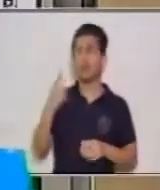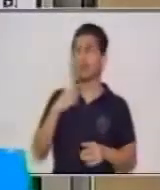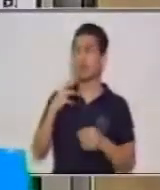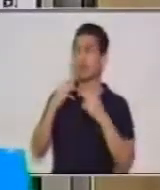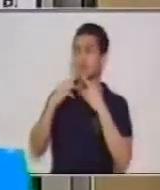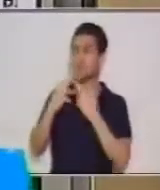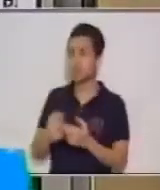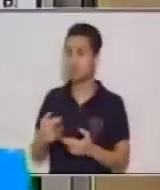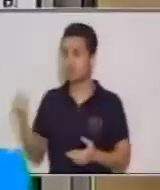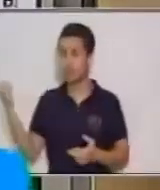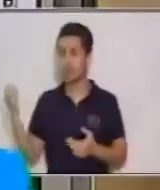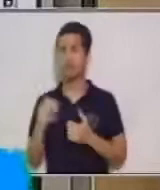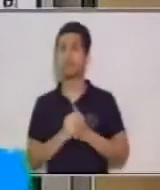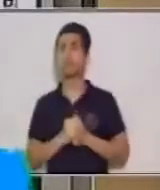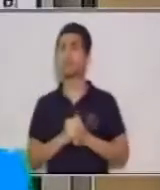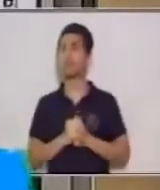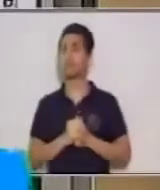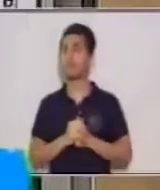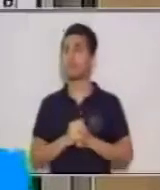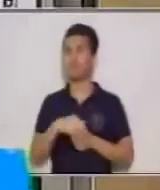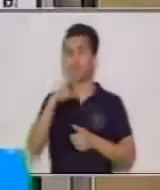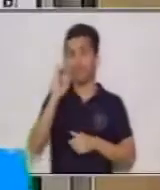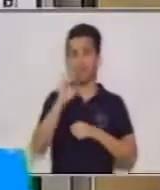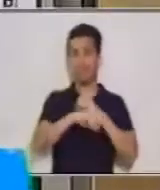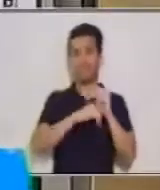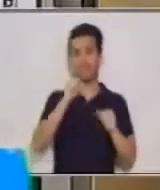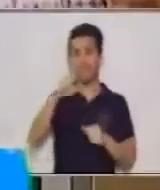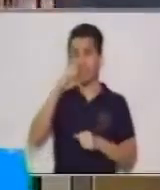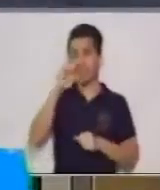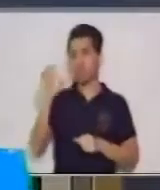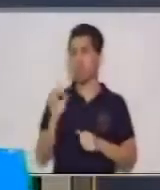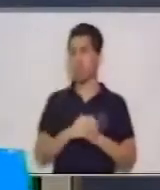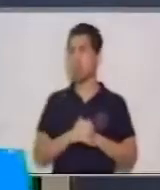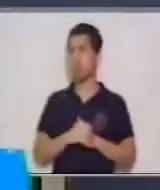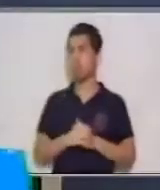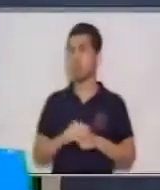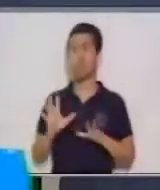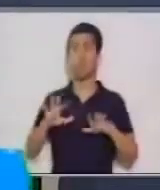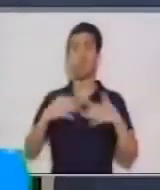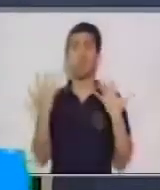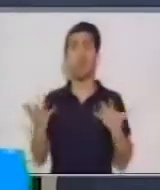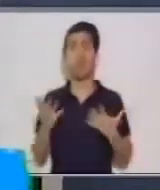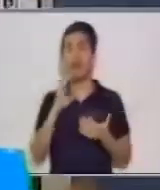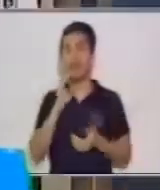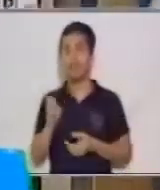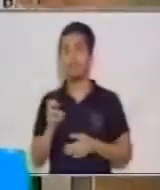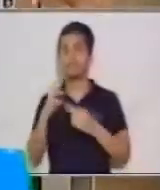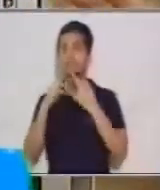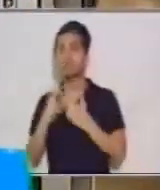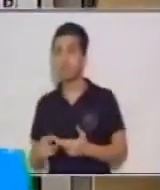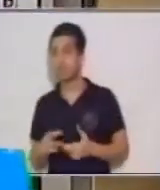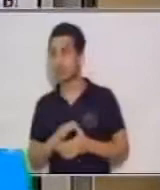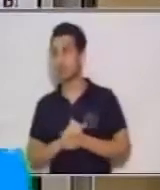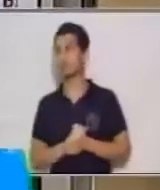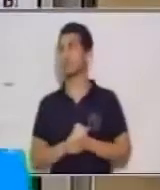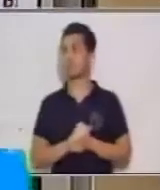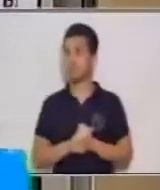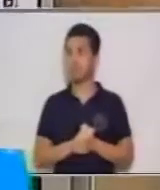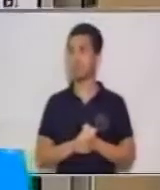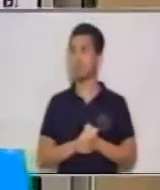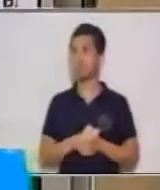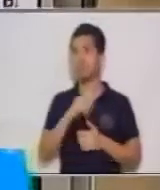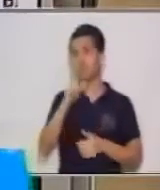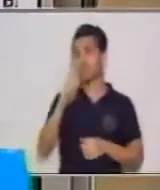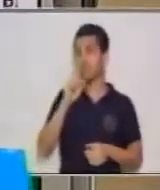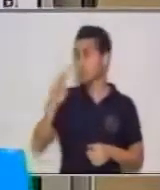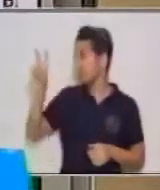responder? Nuestro efecto es cuál es el resultado. Y algo importante es que cuando lo